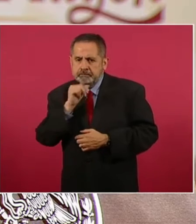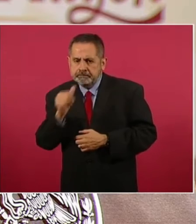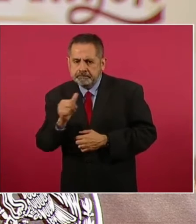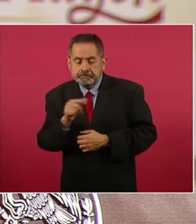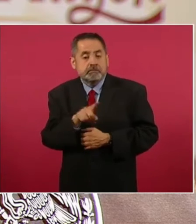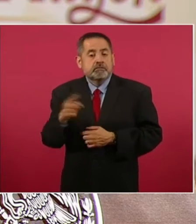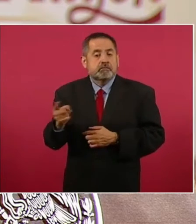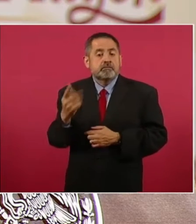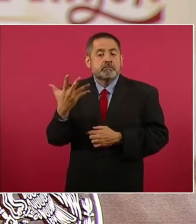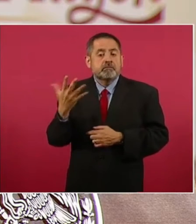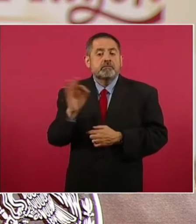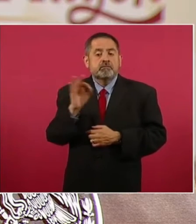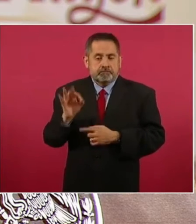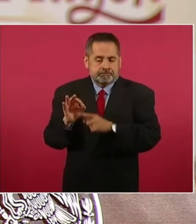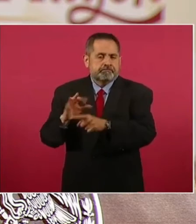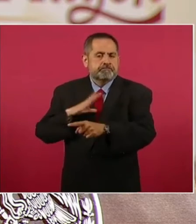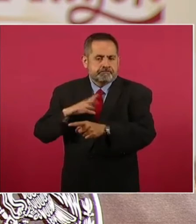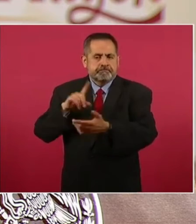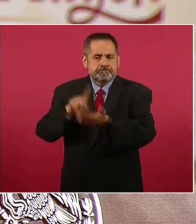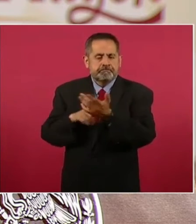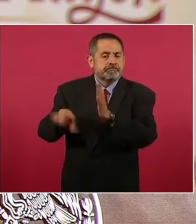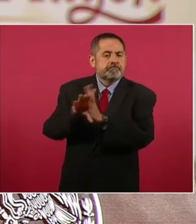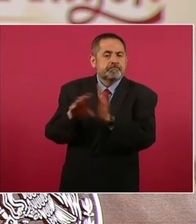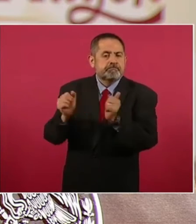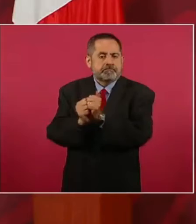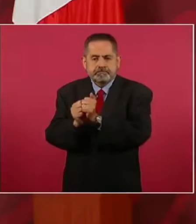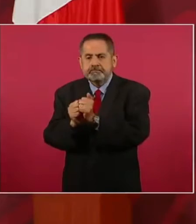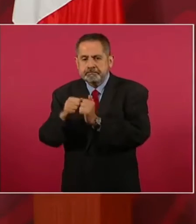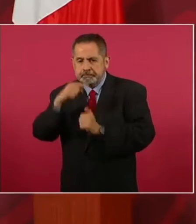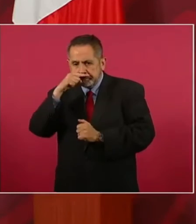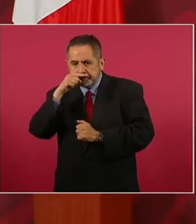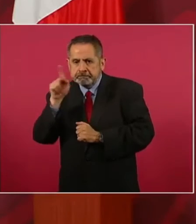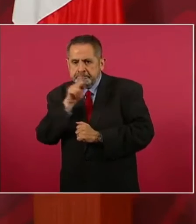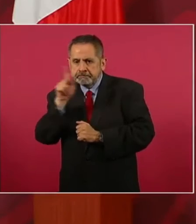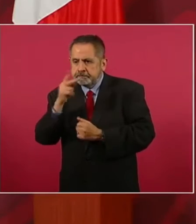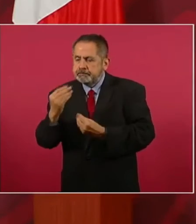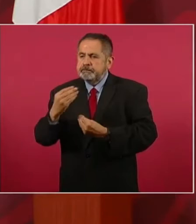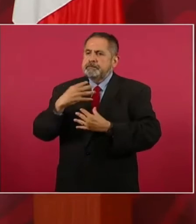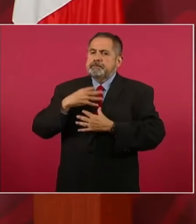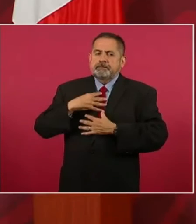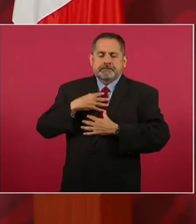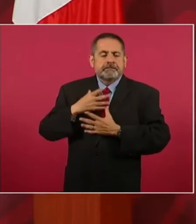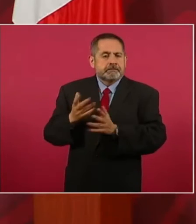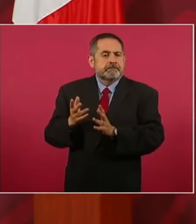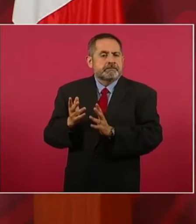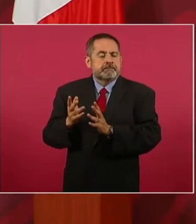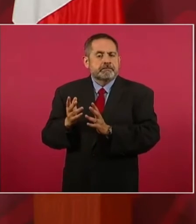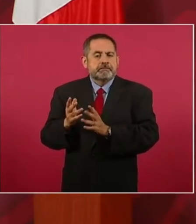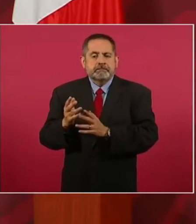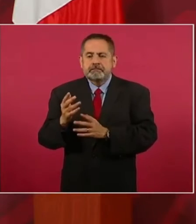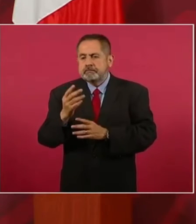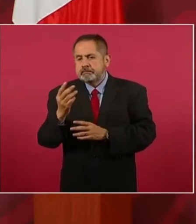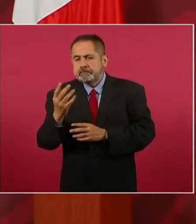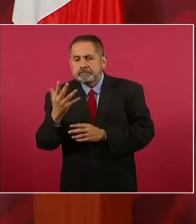ventilador. Esto es otro dato que también, dentro de la adversidad que representa una epidemia como esta, da